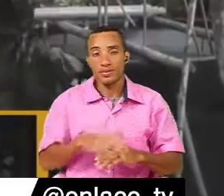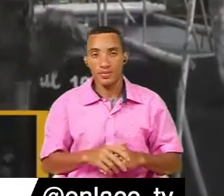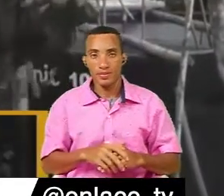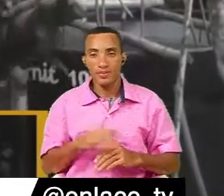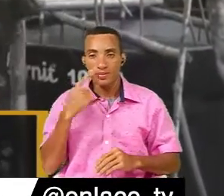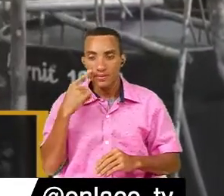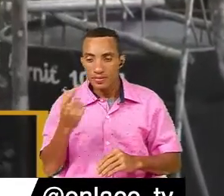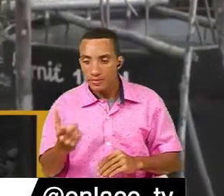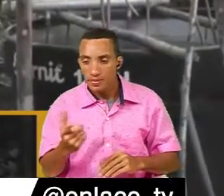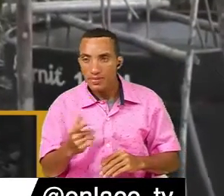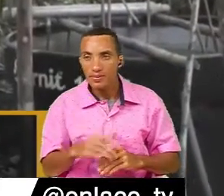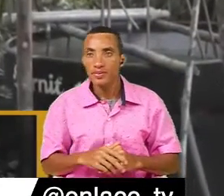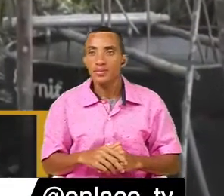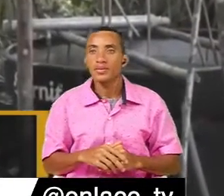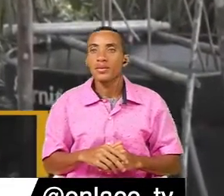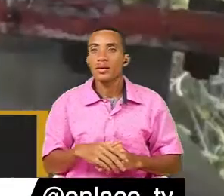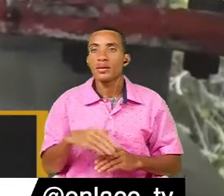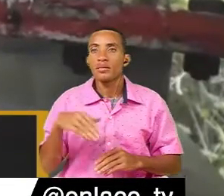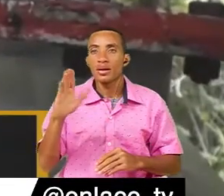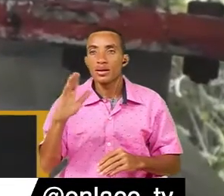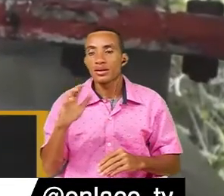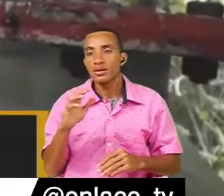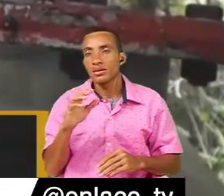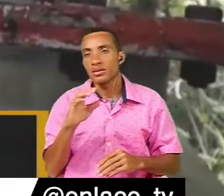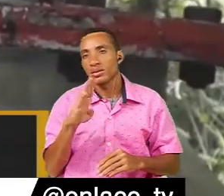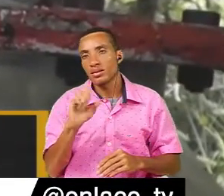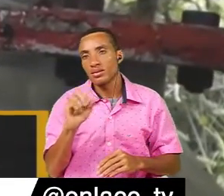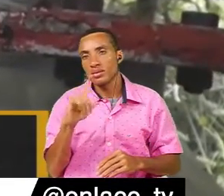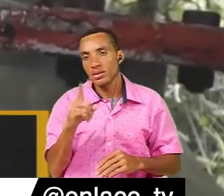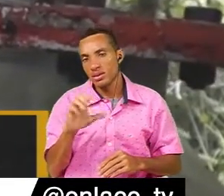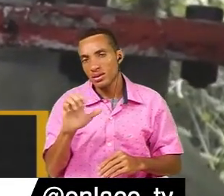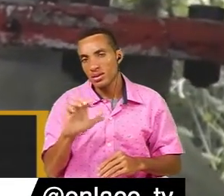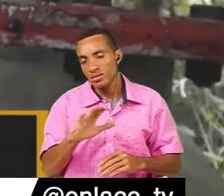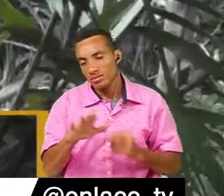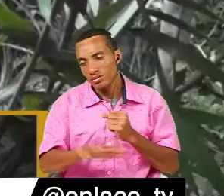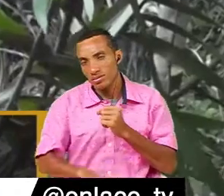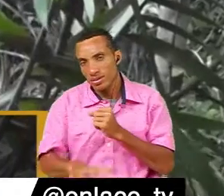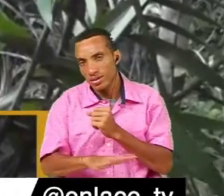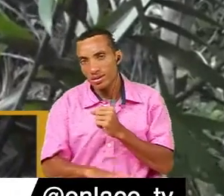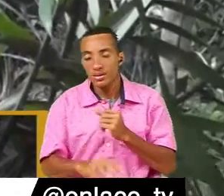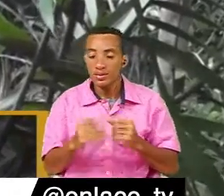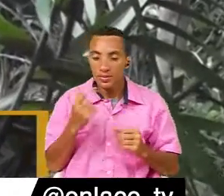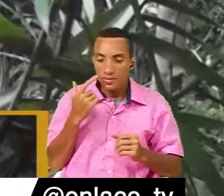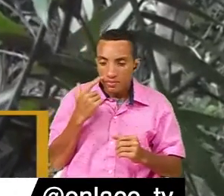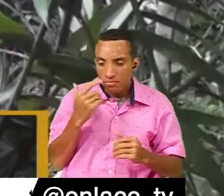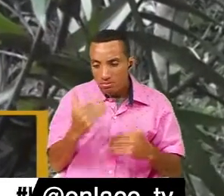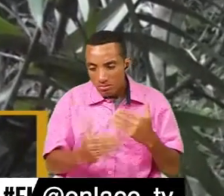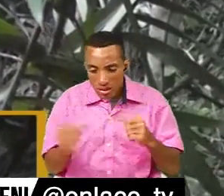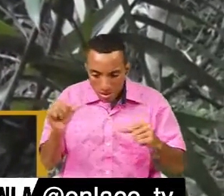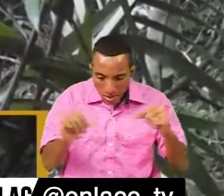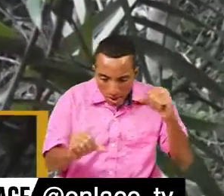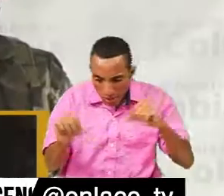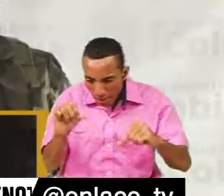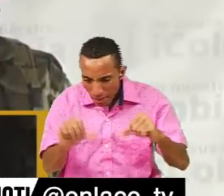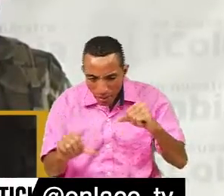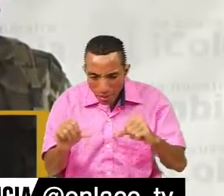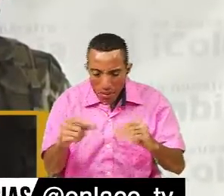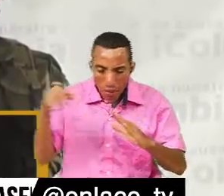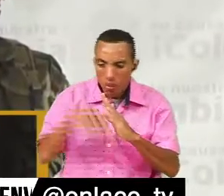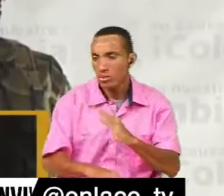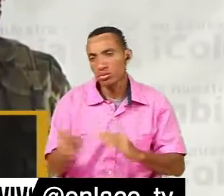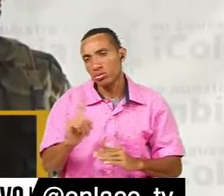base pues es más rudimentaria, no requiere de un procesamiento más técnico, y el